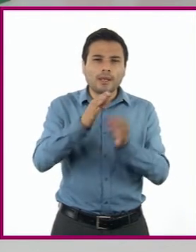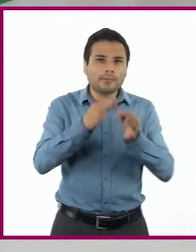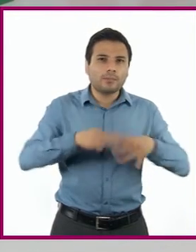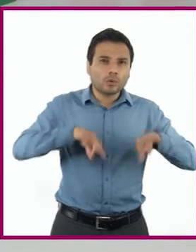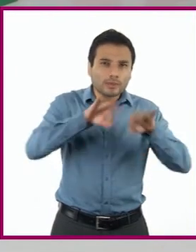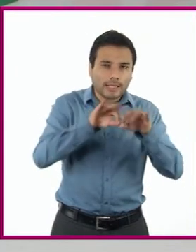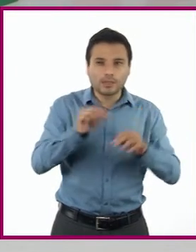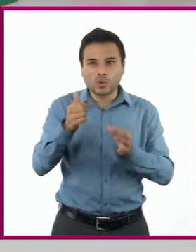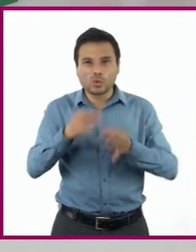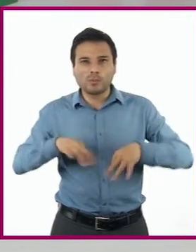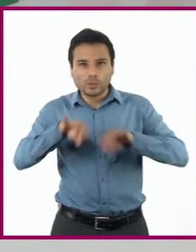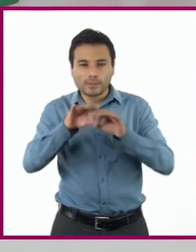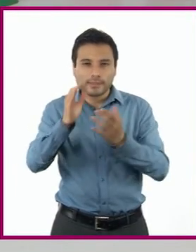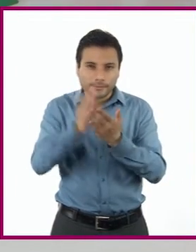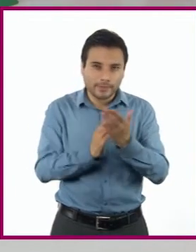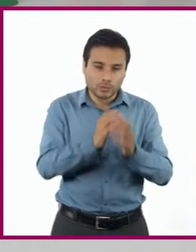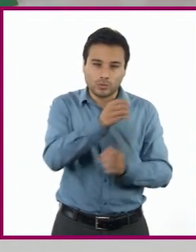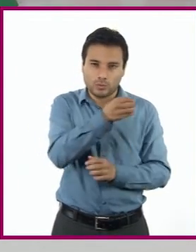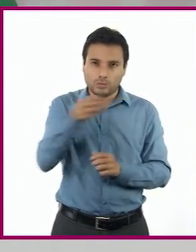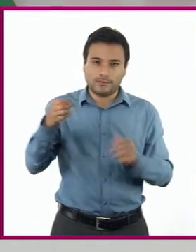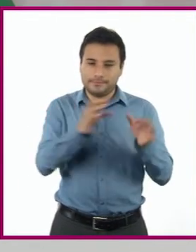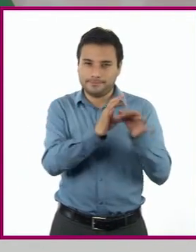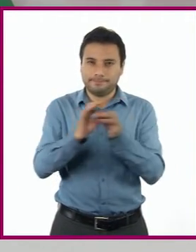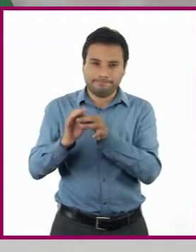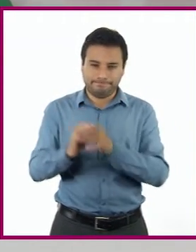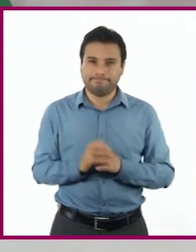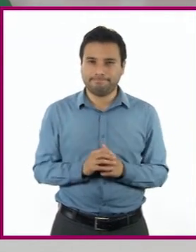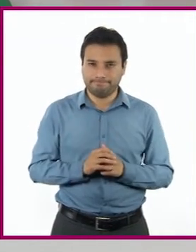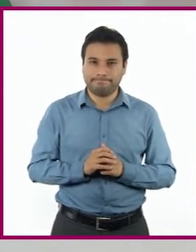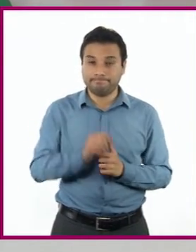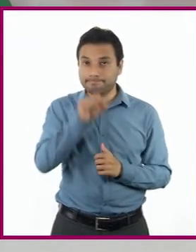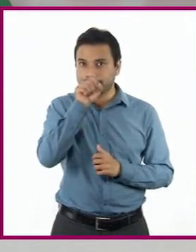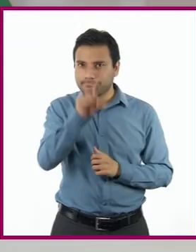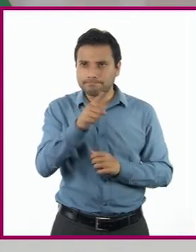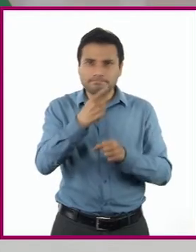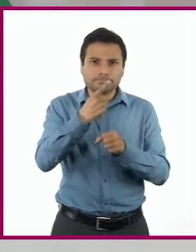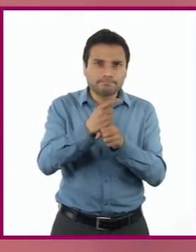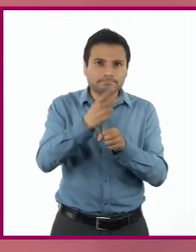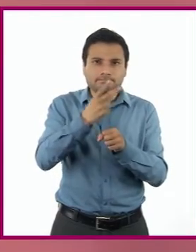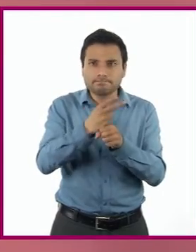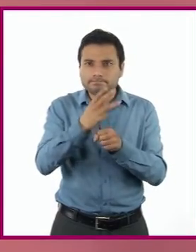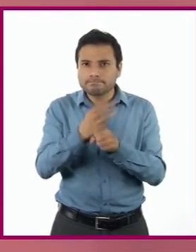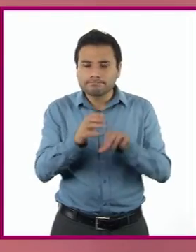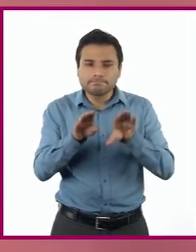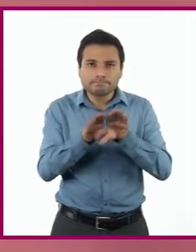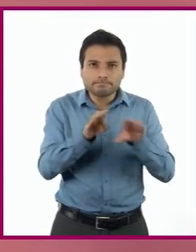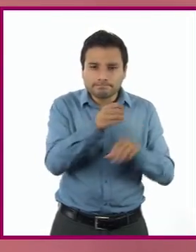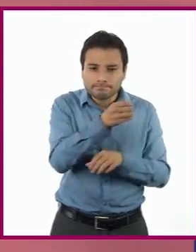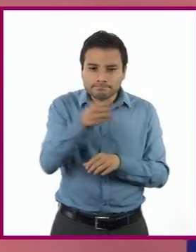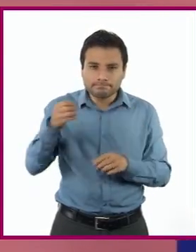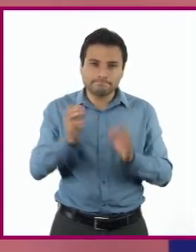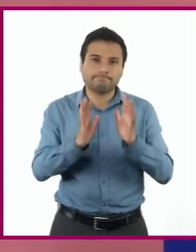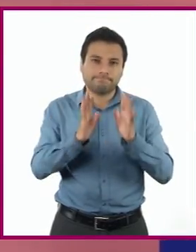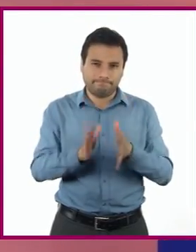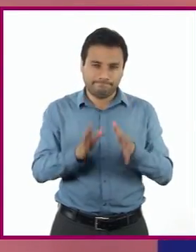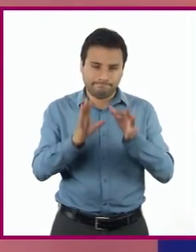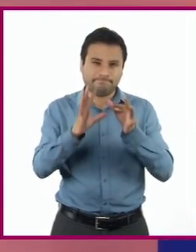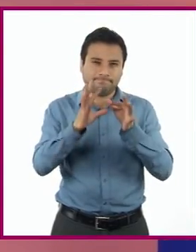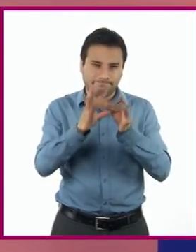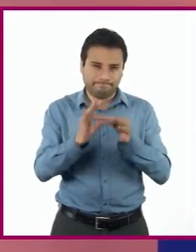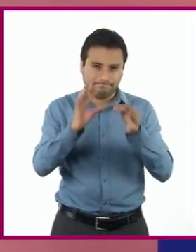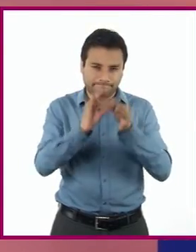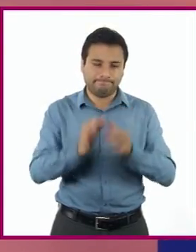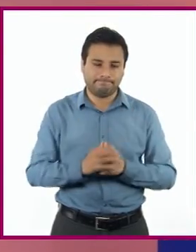además de otras palabras y frases que indicaban sucesión de hechos, es decir, qué